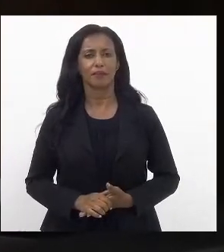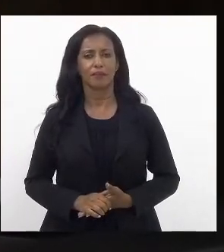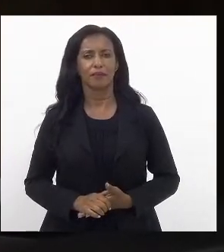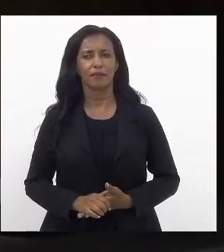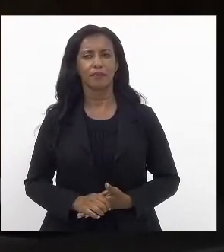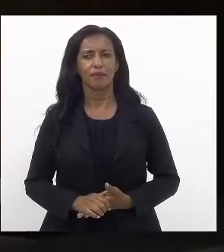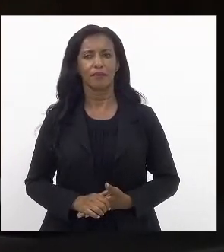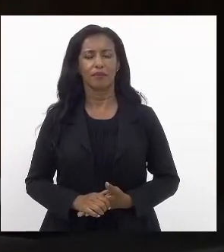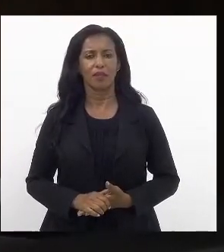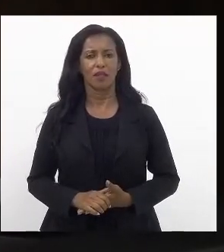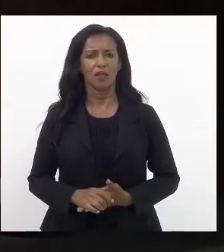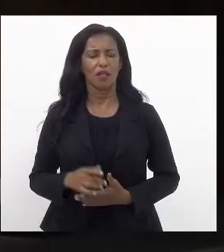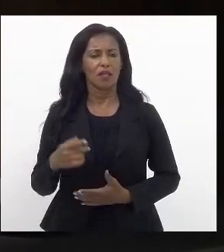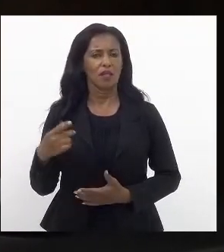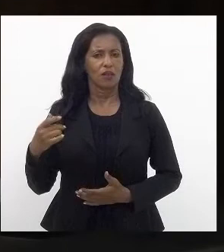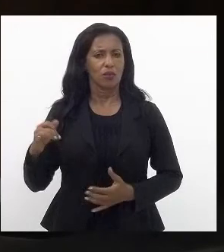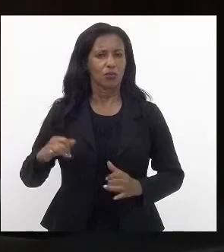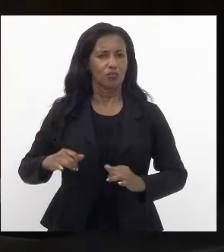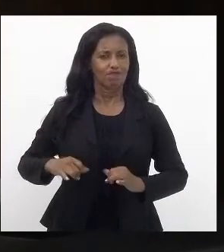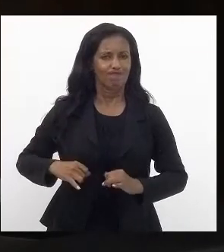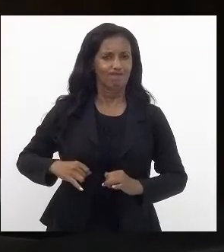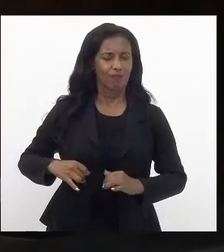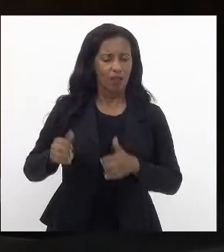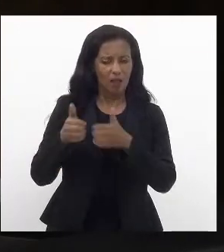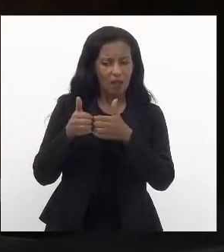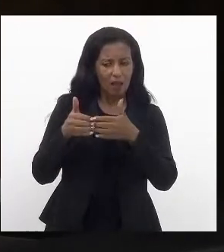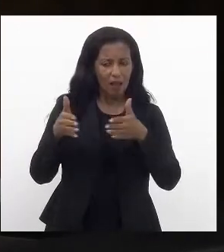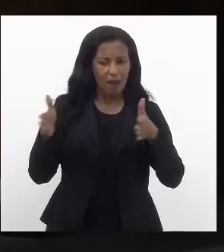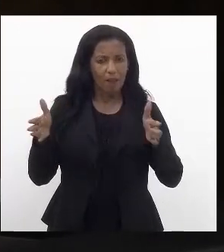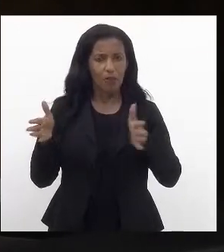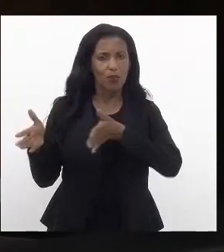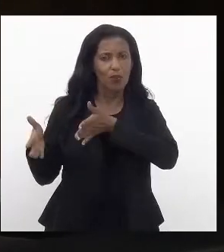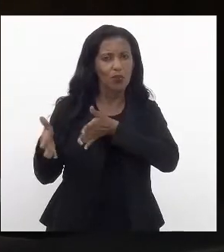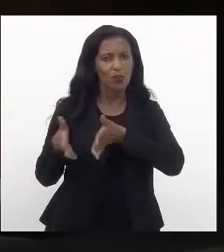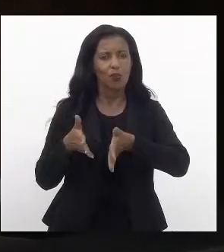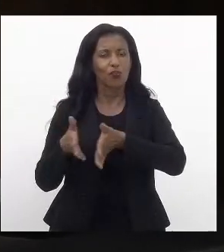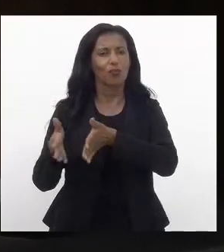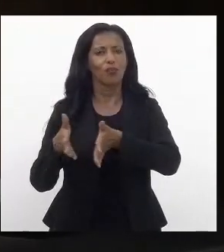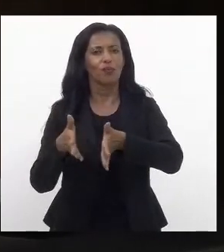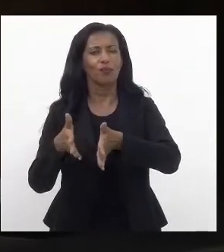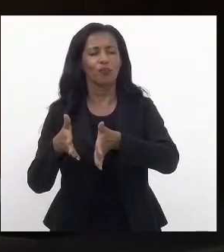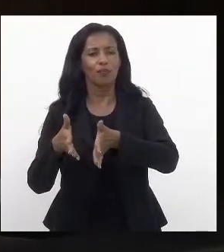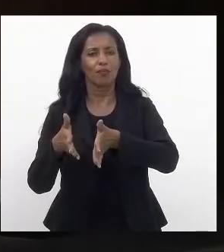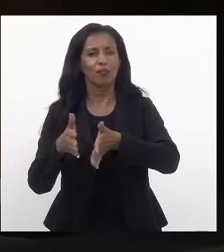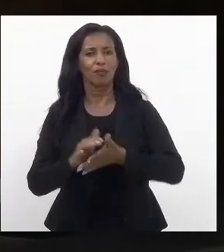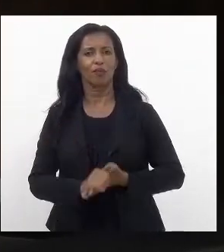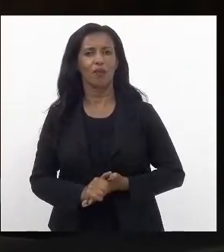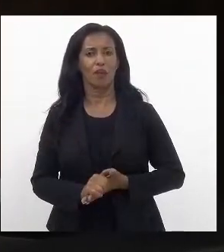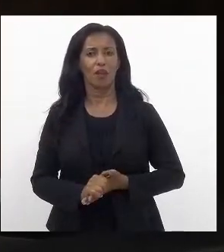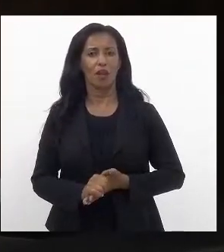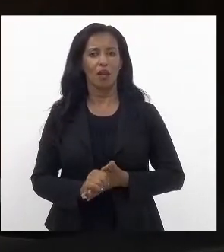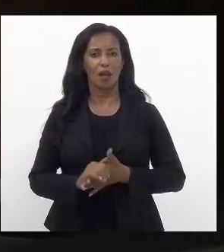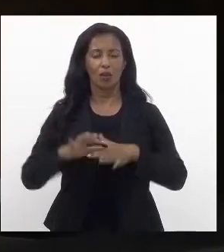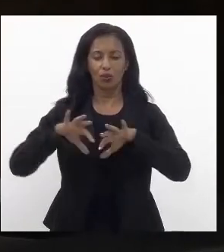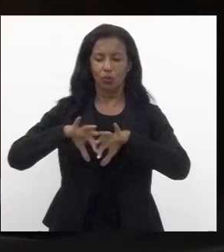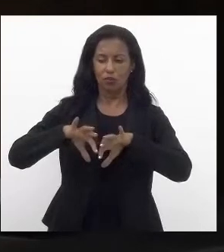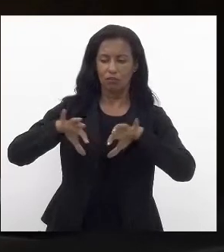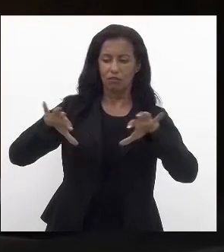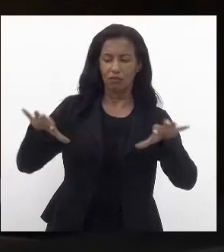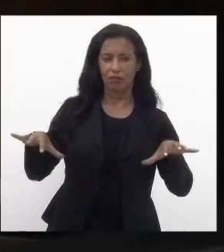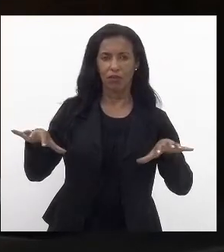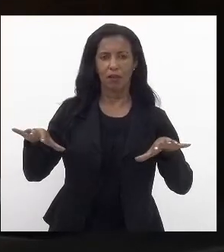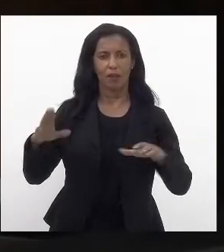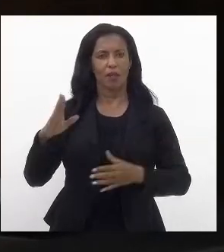Su martirio abrió el camino hacia la emancipación y la liberación del